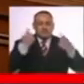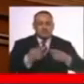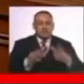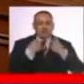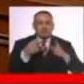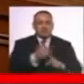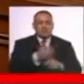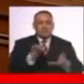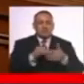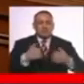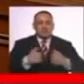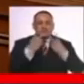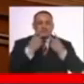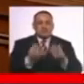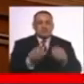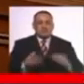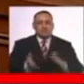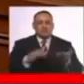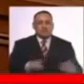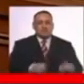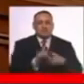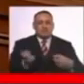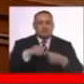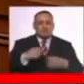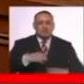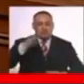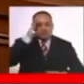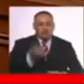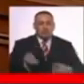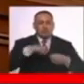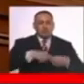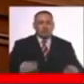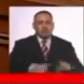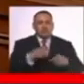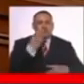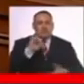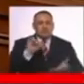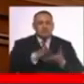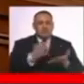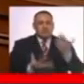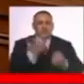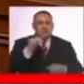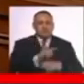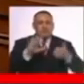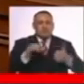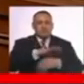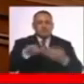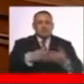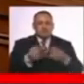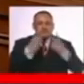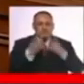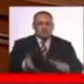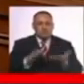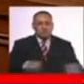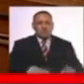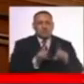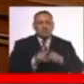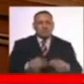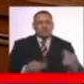violencia que hoy tiene a estos muertos. E incluyo al policía, e incluyo a los jovencitos de 15, 16 años, a todos los que vienen falleciendo, y